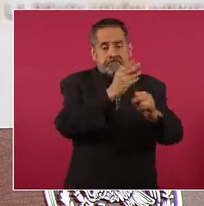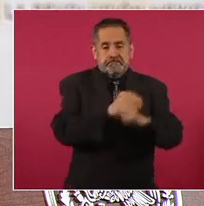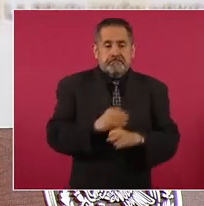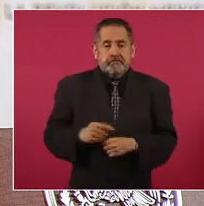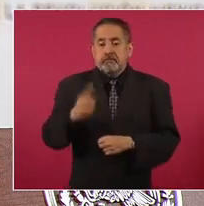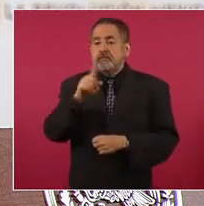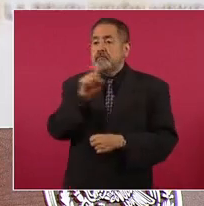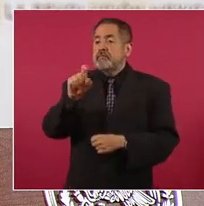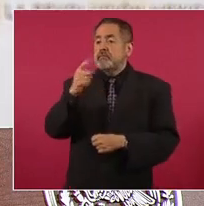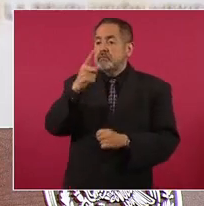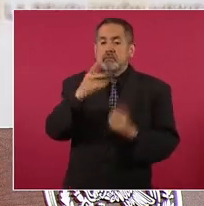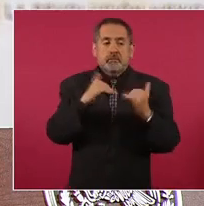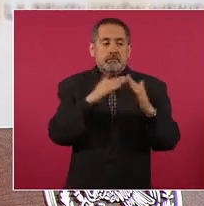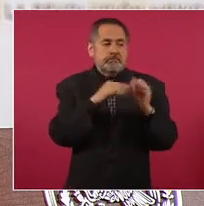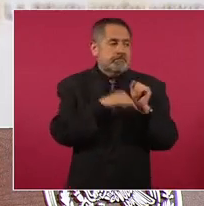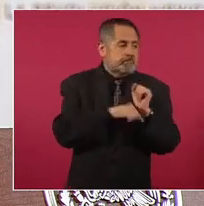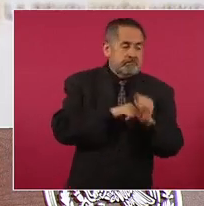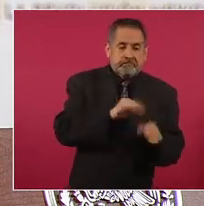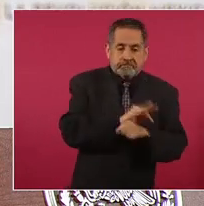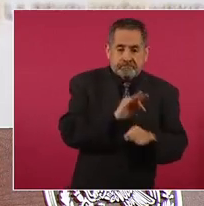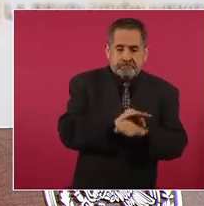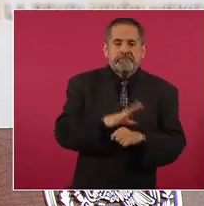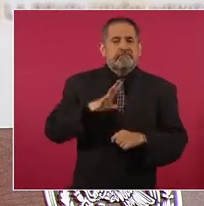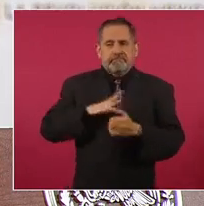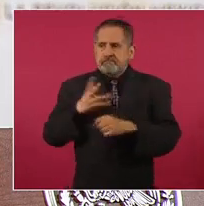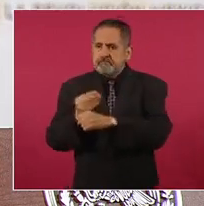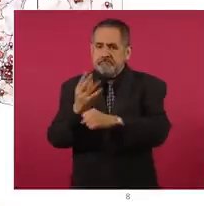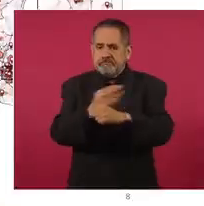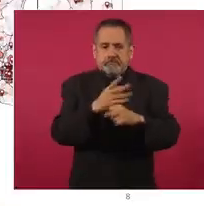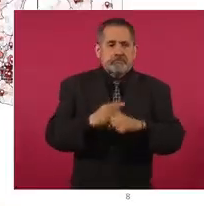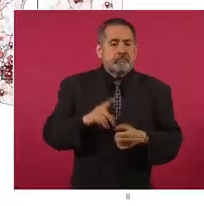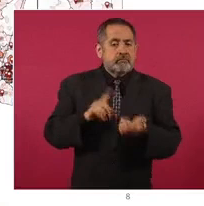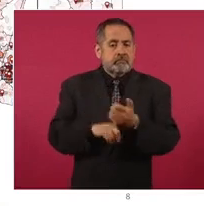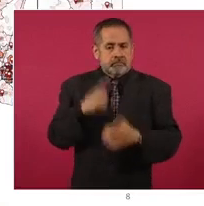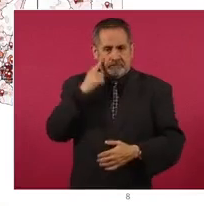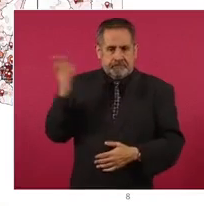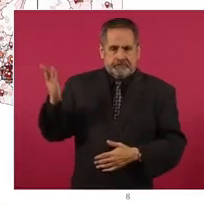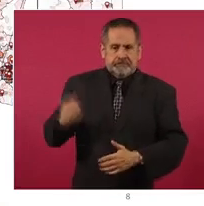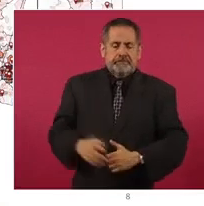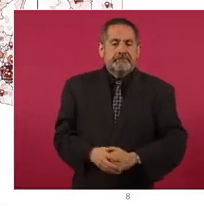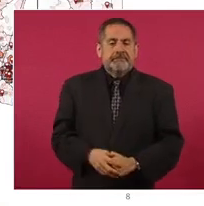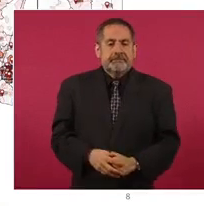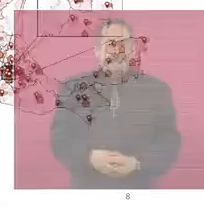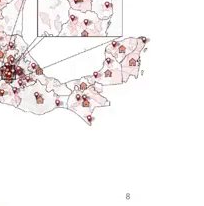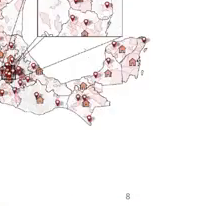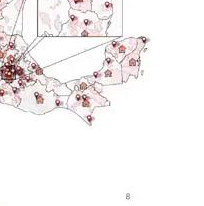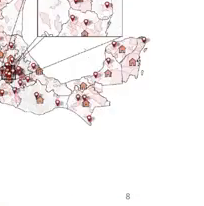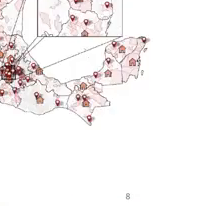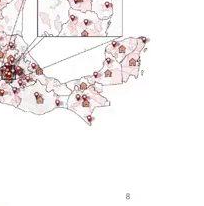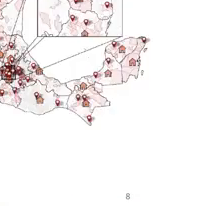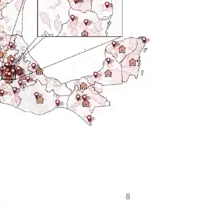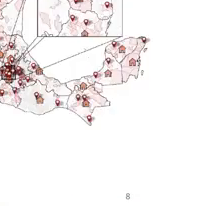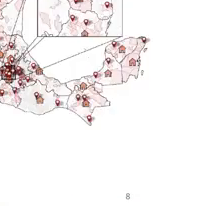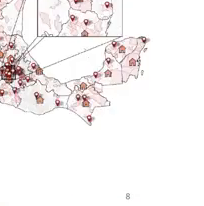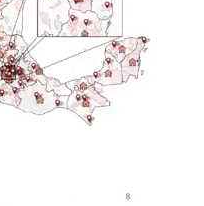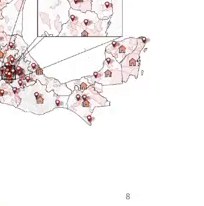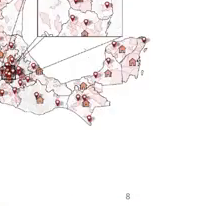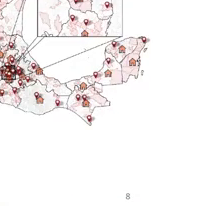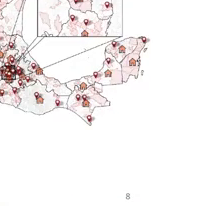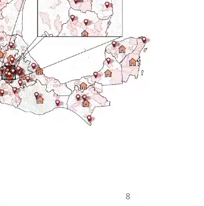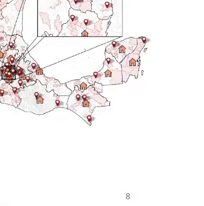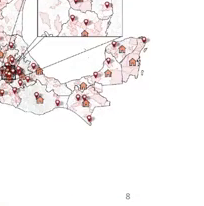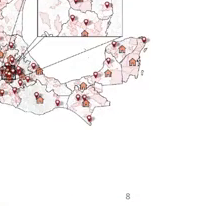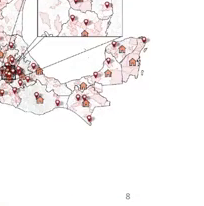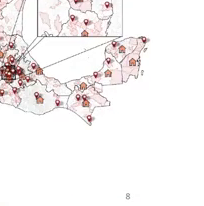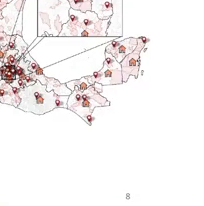y centros de atención externa. Existen 482 centros locales de atención que atienden todos los